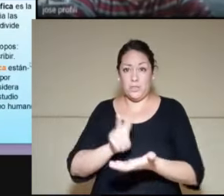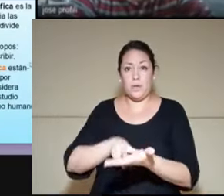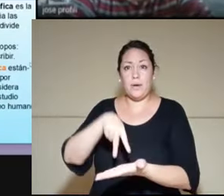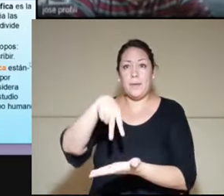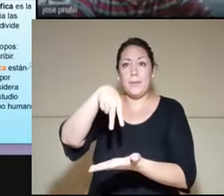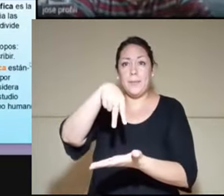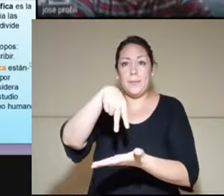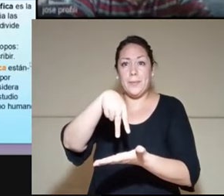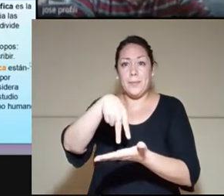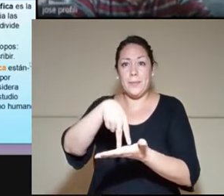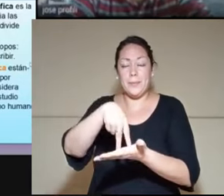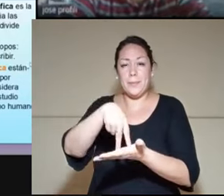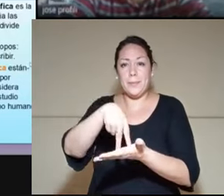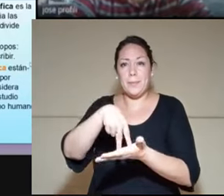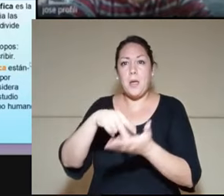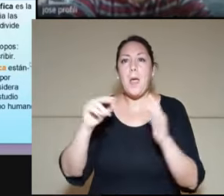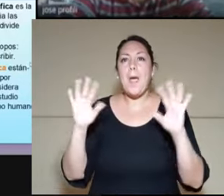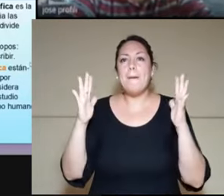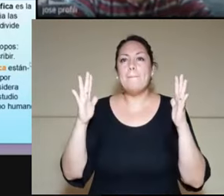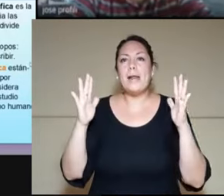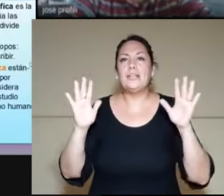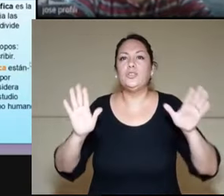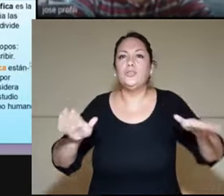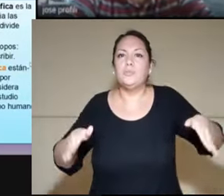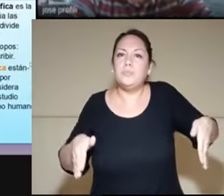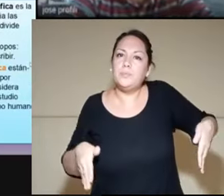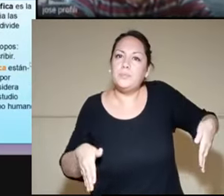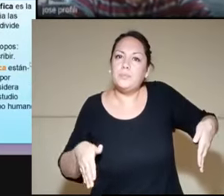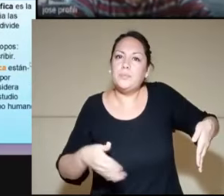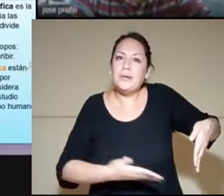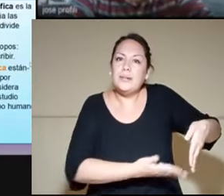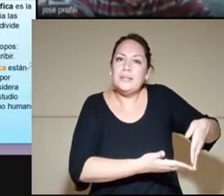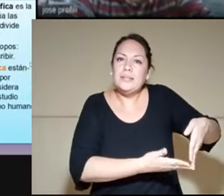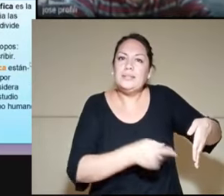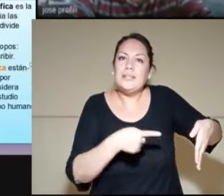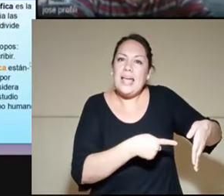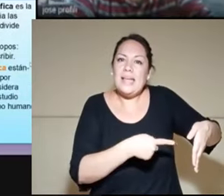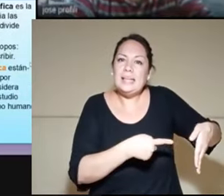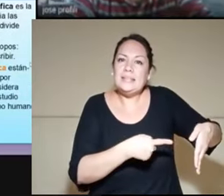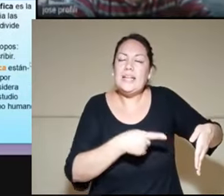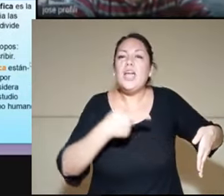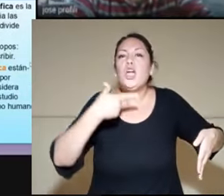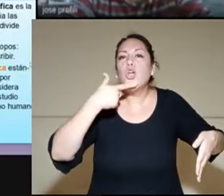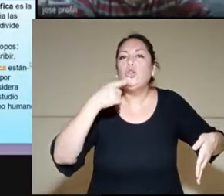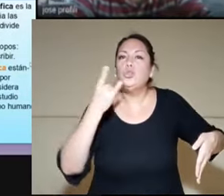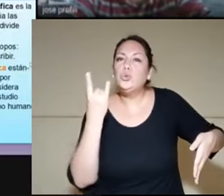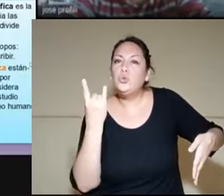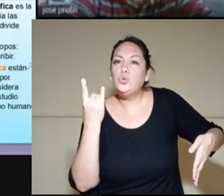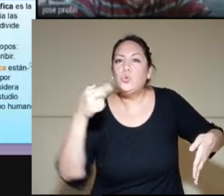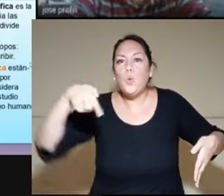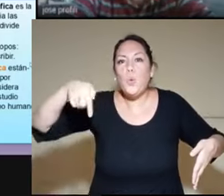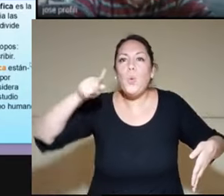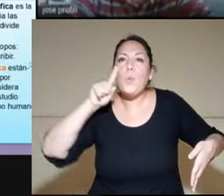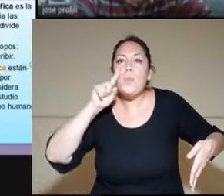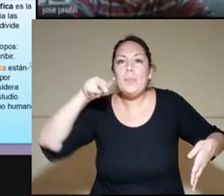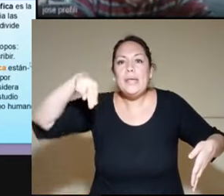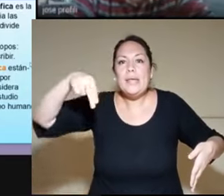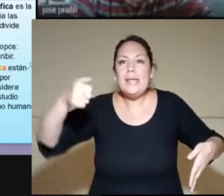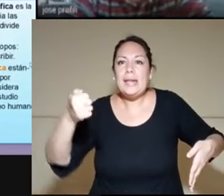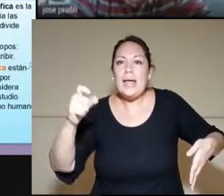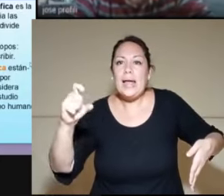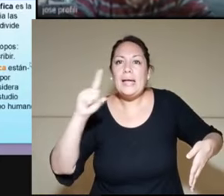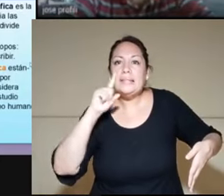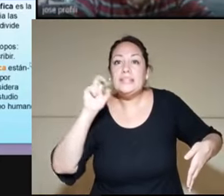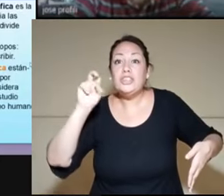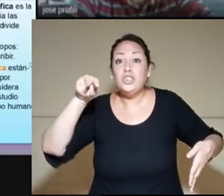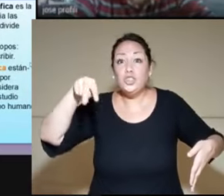pie con los brazos en supinación se llama. Cuando las palmas de las manos están hacia afuera